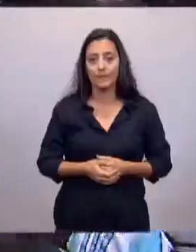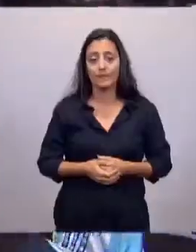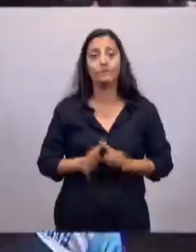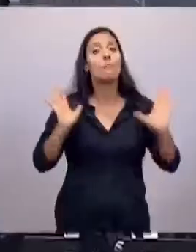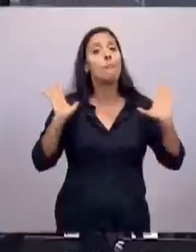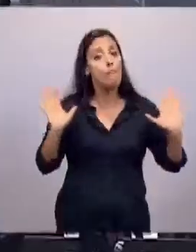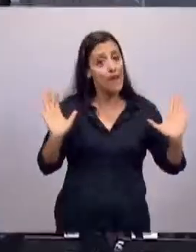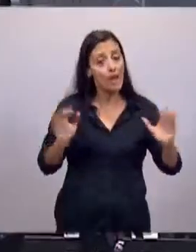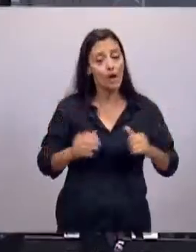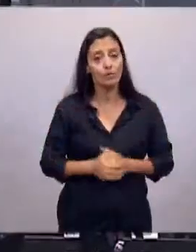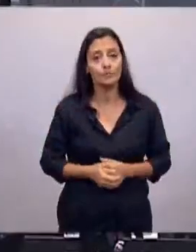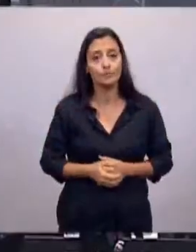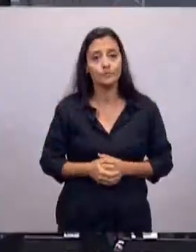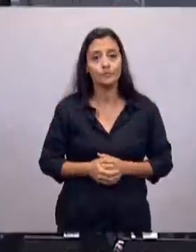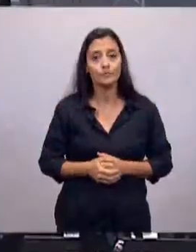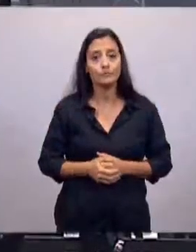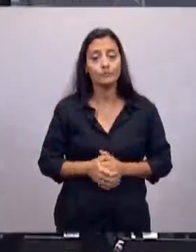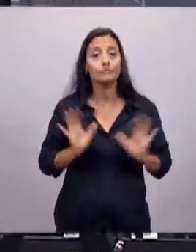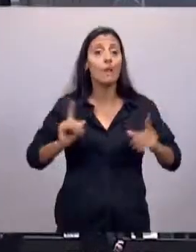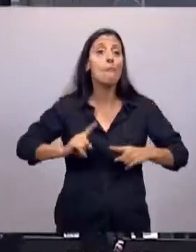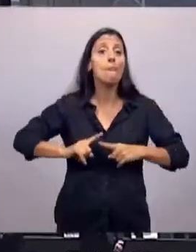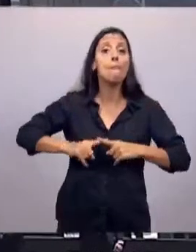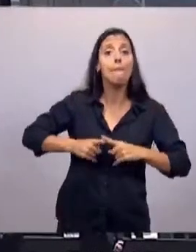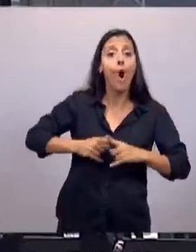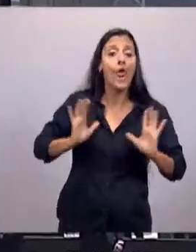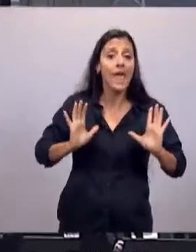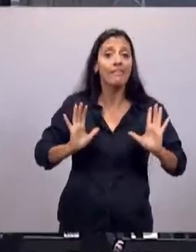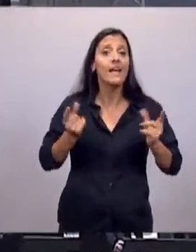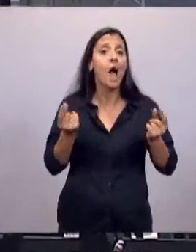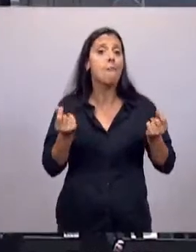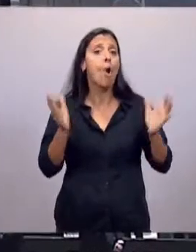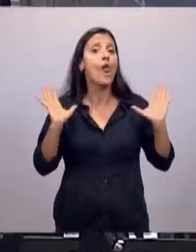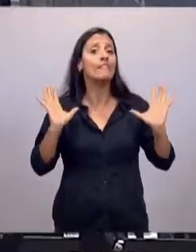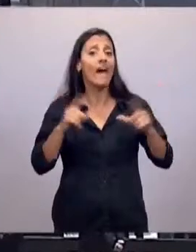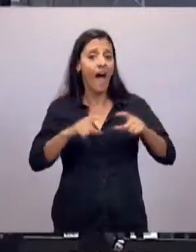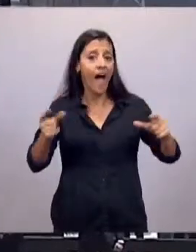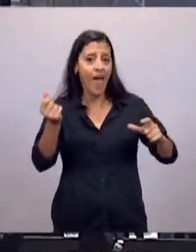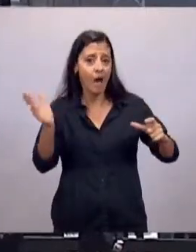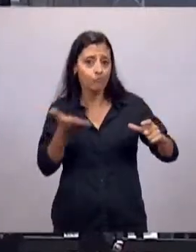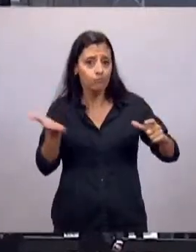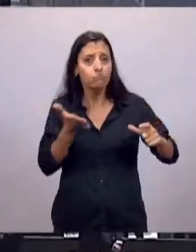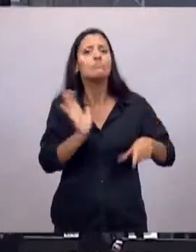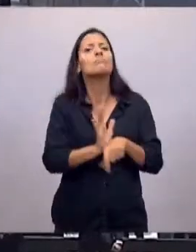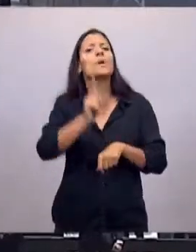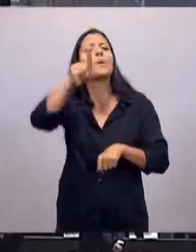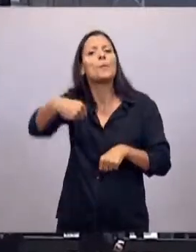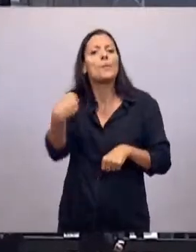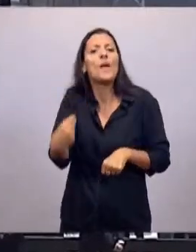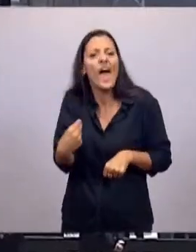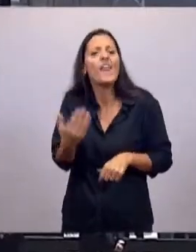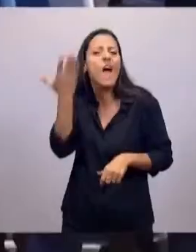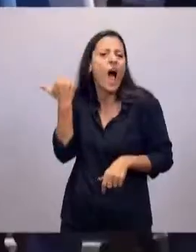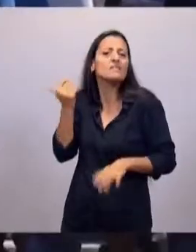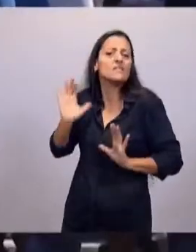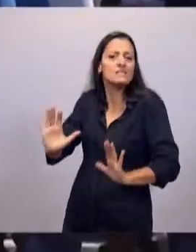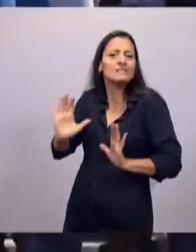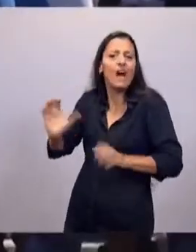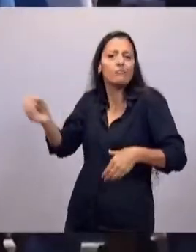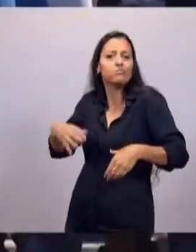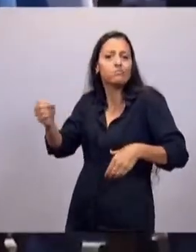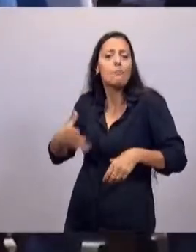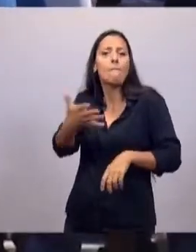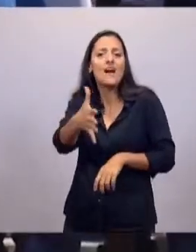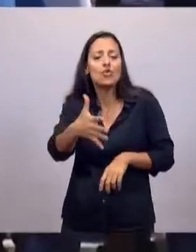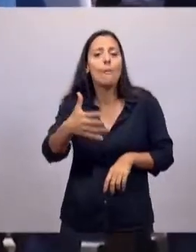Sin embargo, dado que la política monetaria actúa con un rezago que oscila